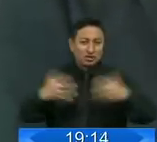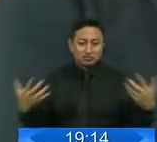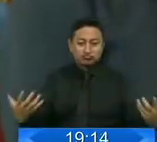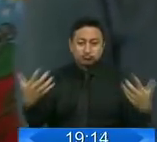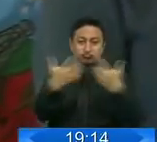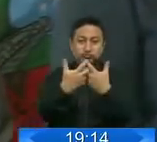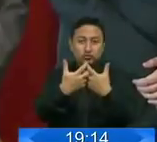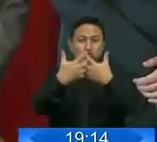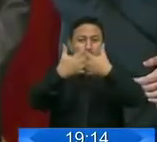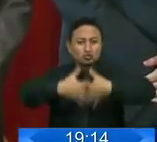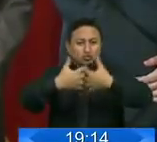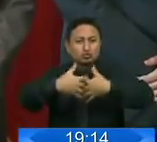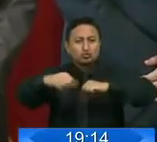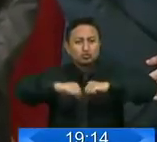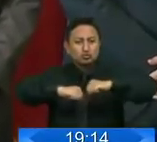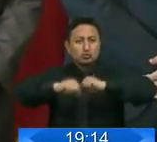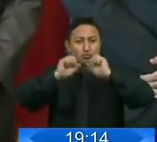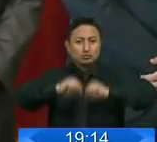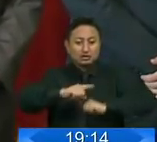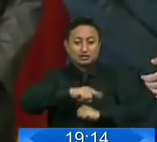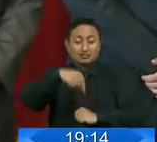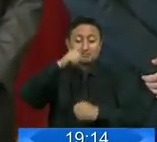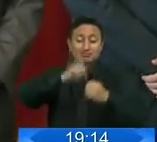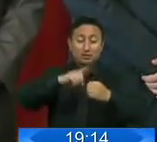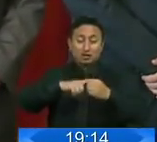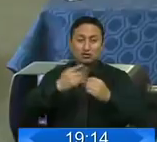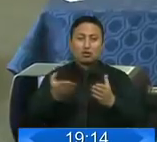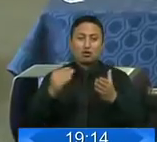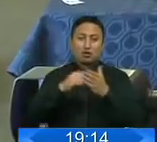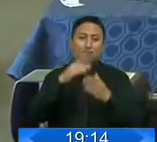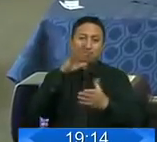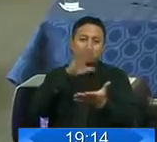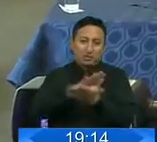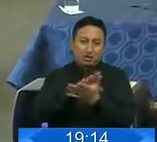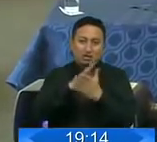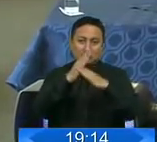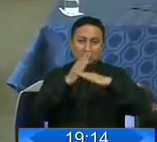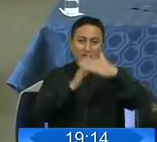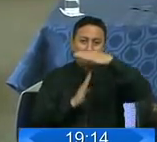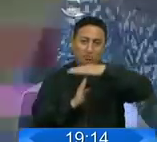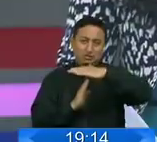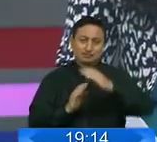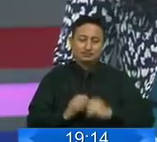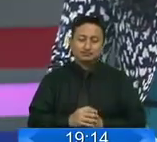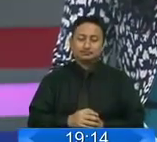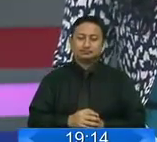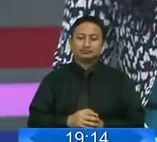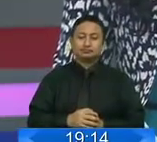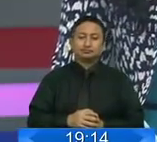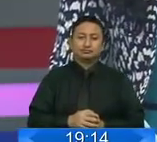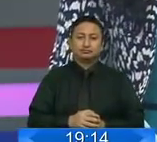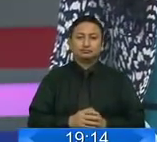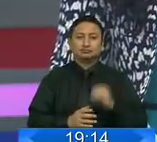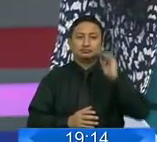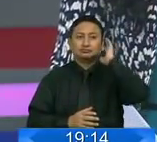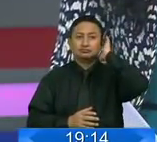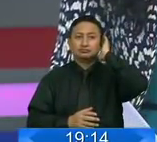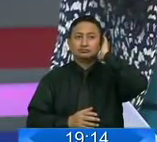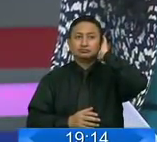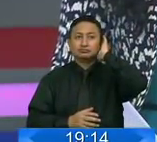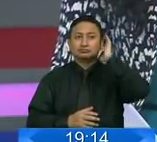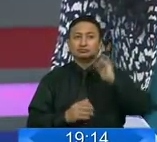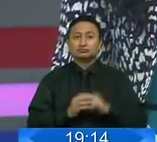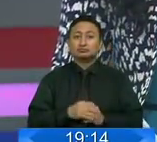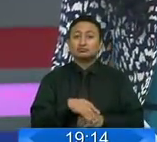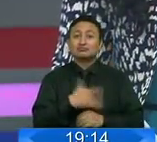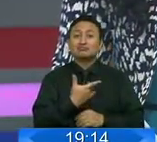mancomunadamente y así recobrar la tranquilidad en Quito, informó Javier Gallo. La irradiación para la agroindustria